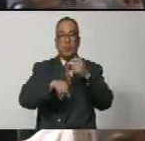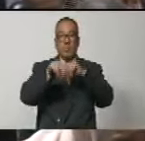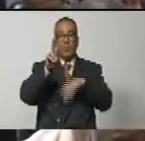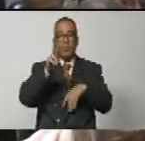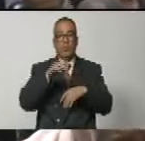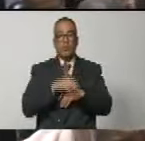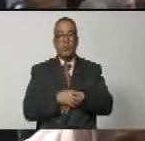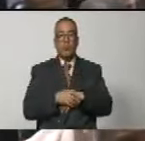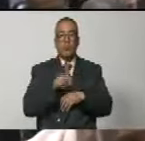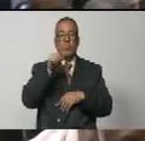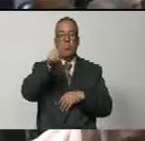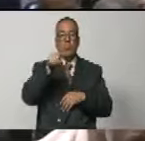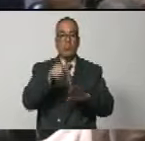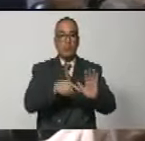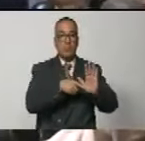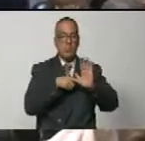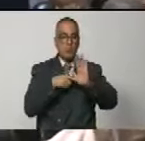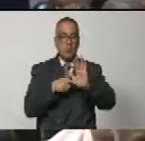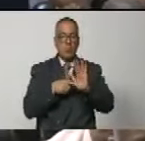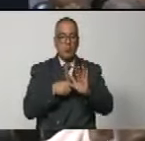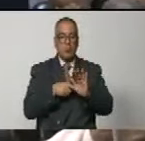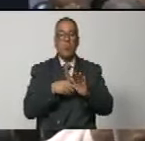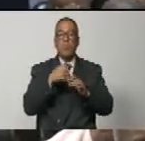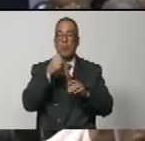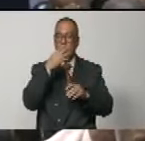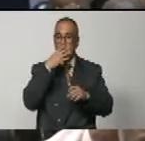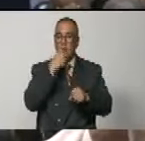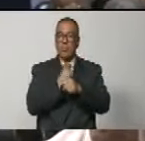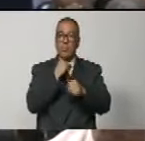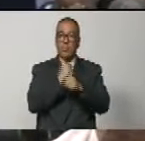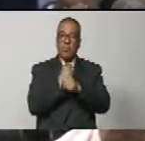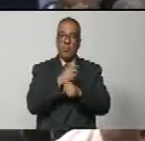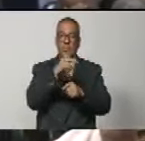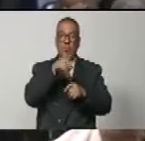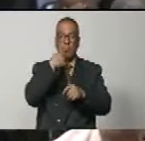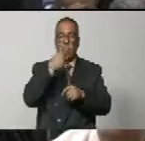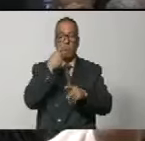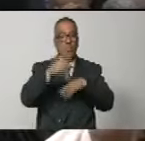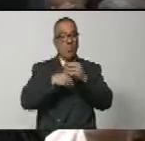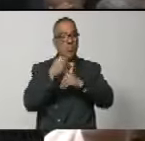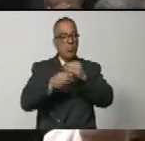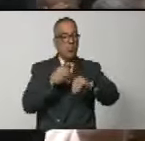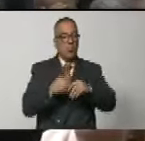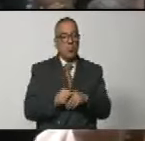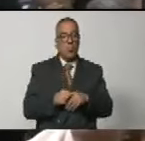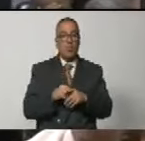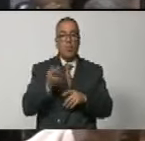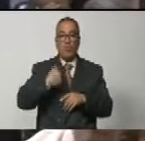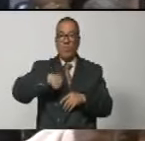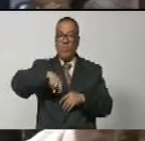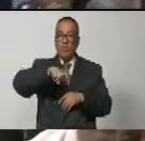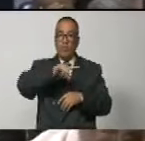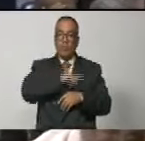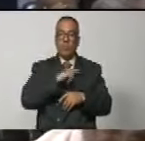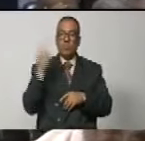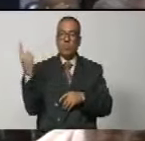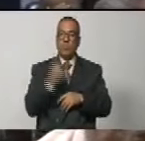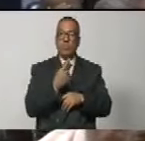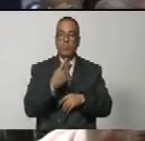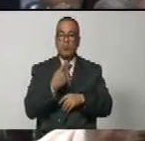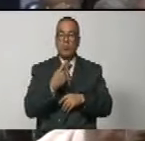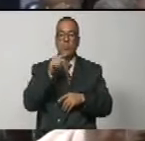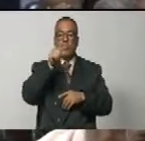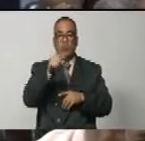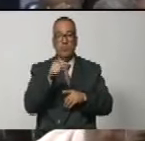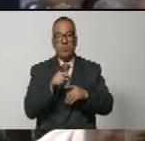2012. Eso demuestra la efectividad de las políticas que se vienen aplicando y cómo nosotros venimos sorteando